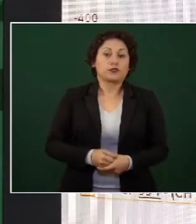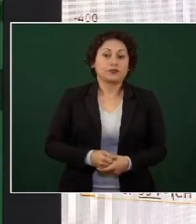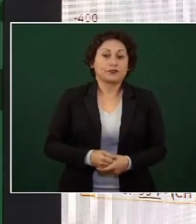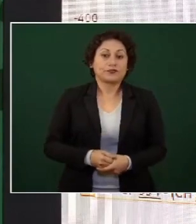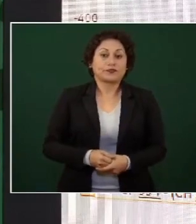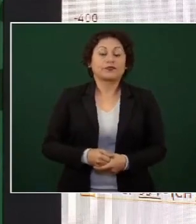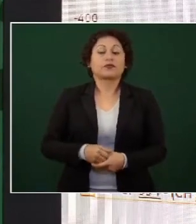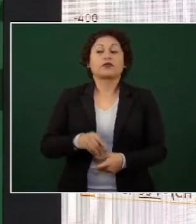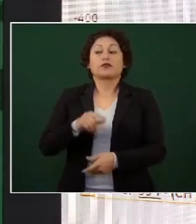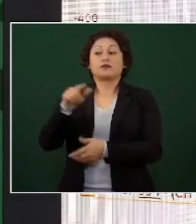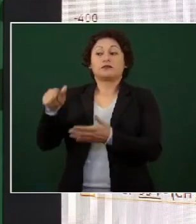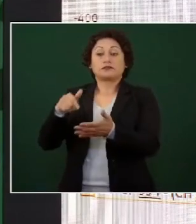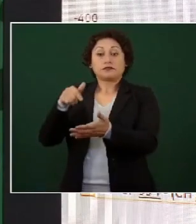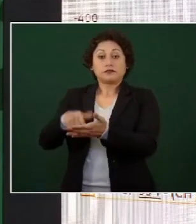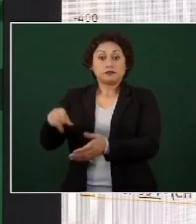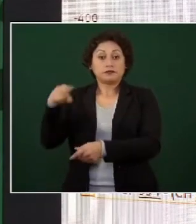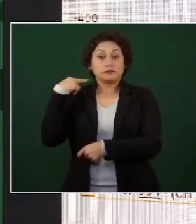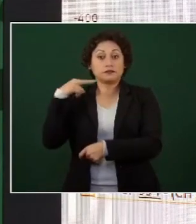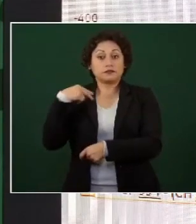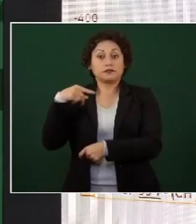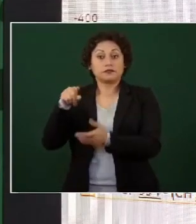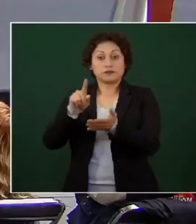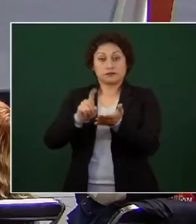y le dice: hay esta